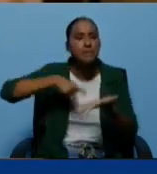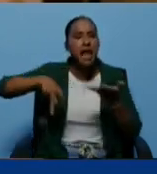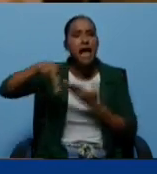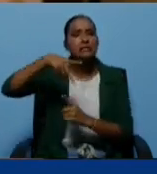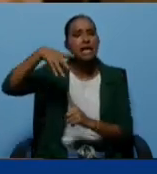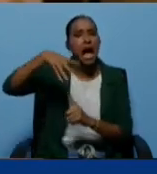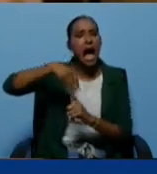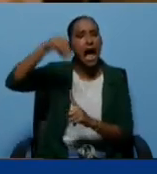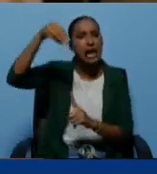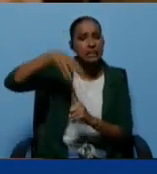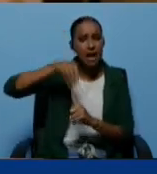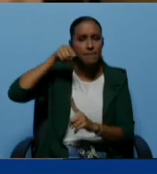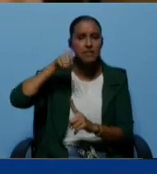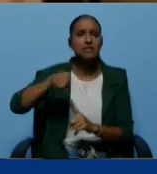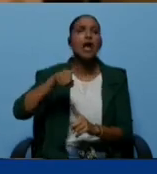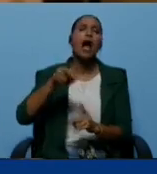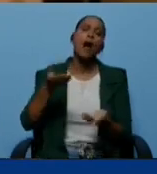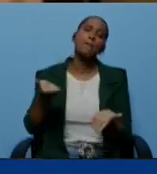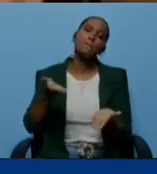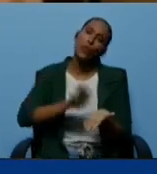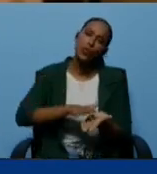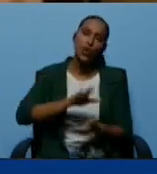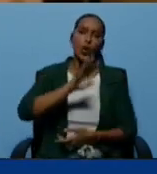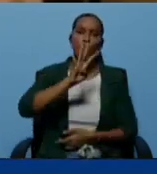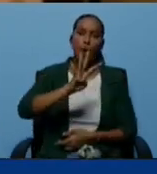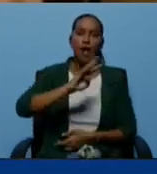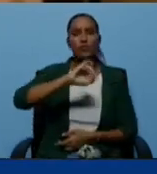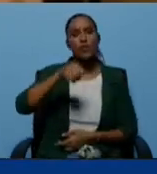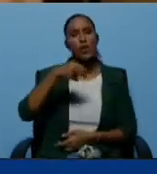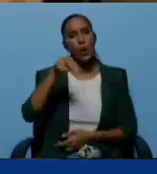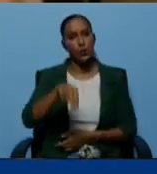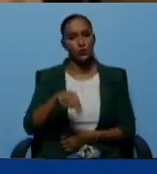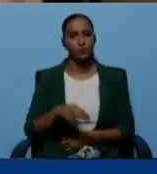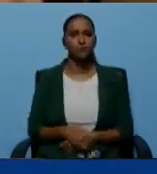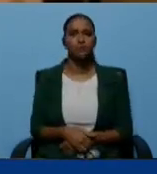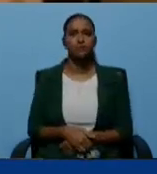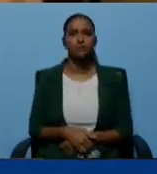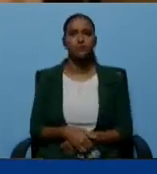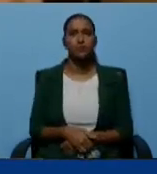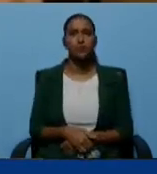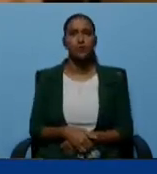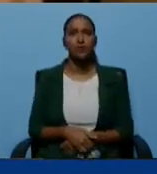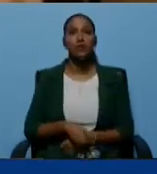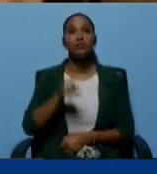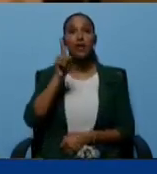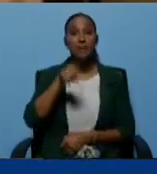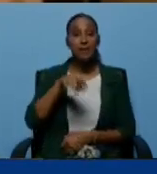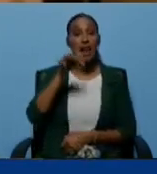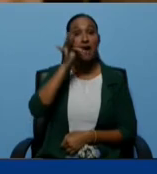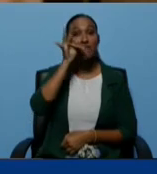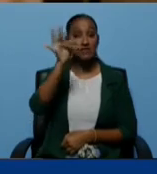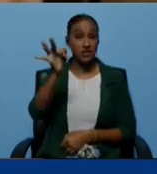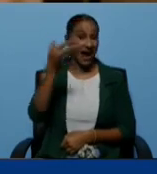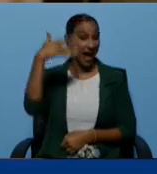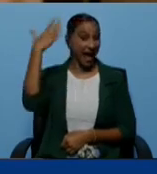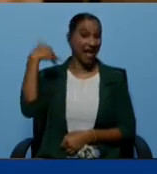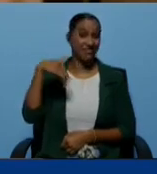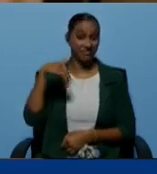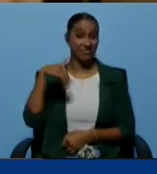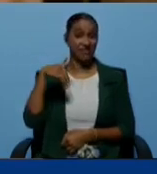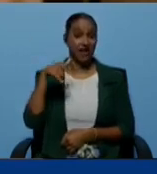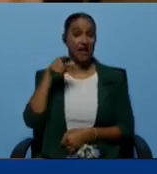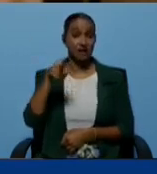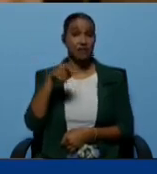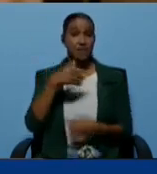Posteriormente falleció el 4 de junio. La innombrable fiscal de la época dijo que lo habían matado